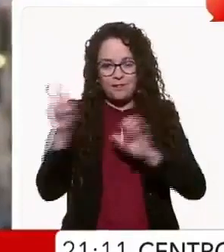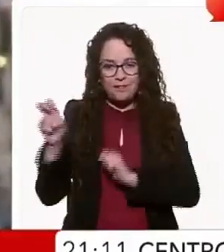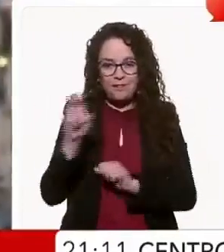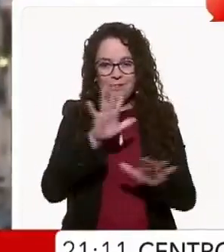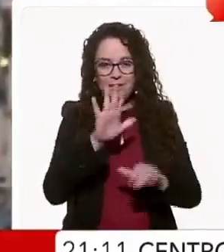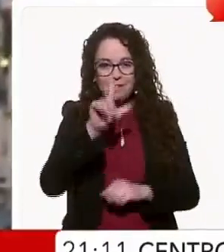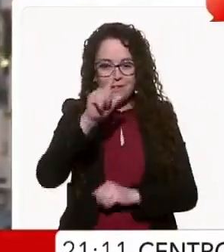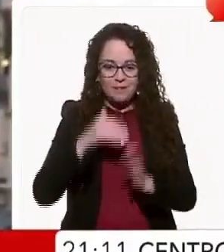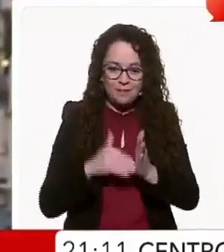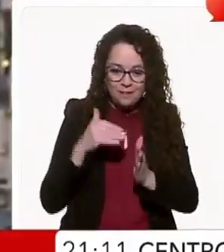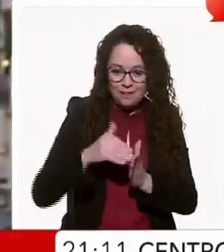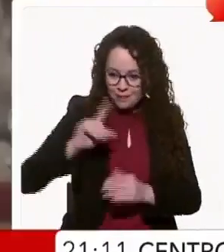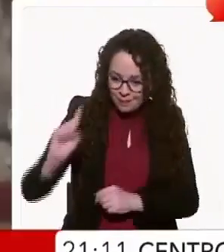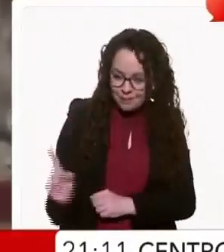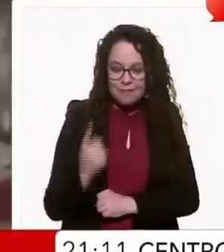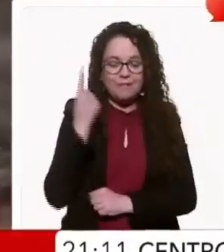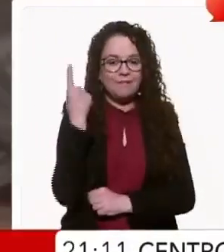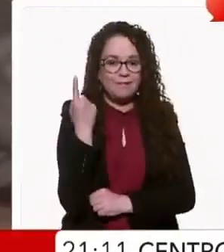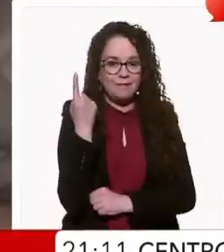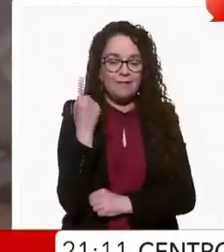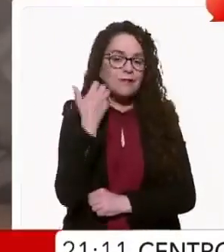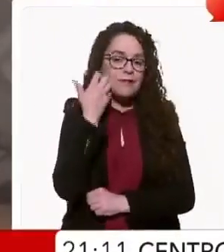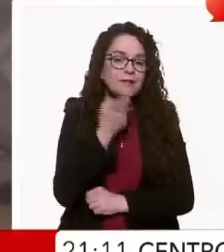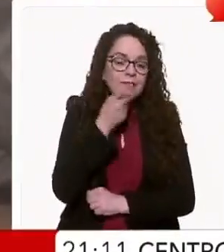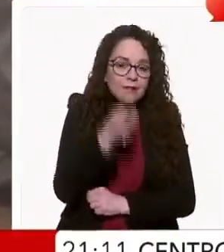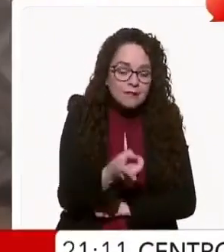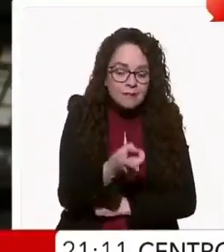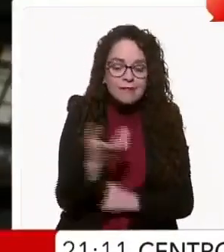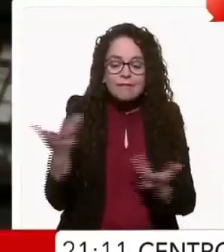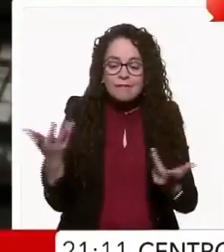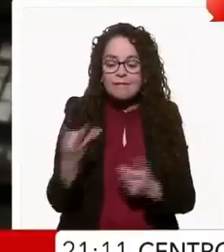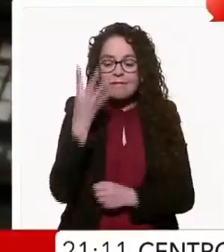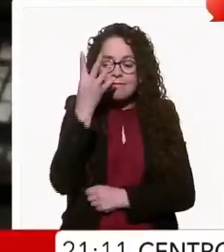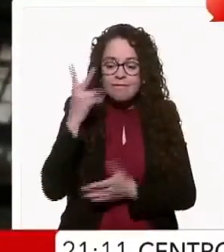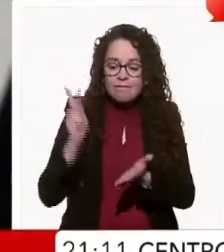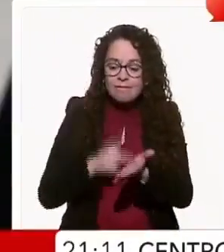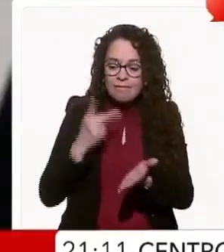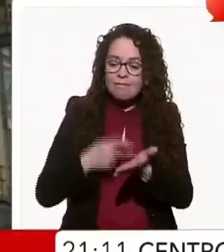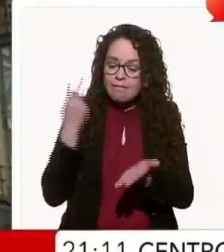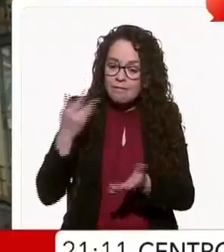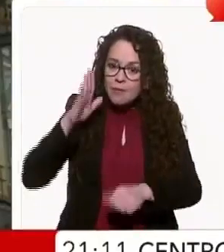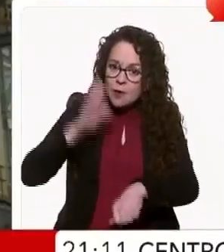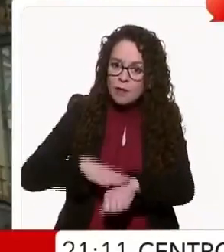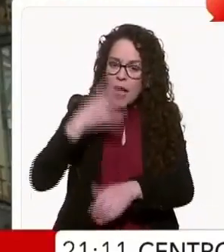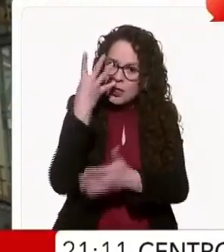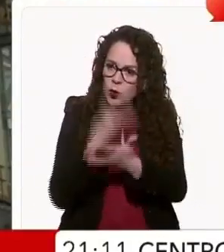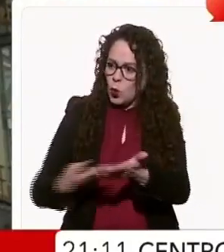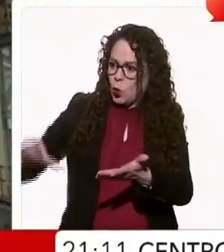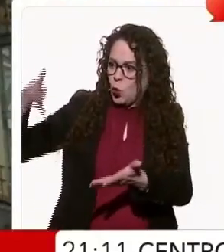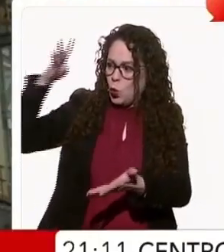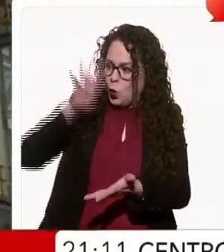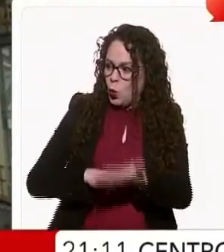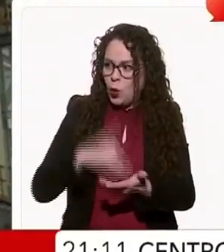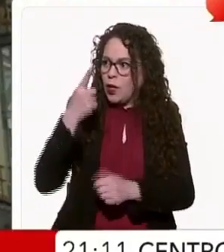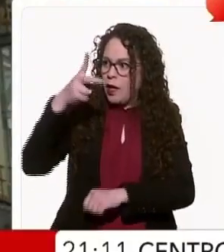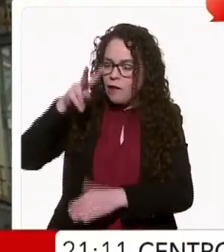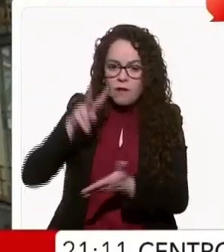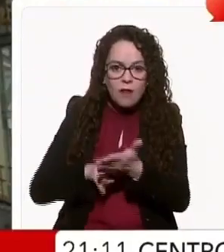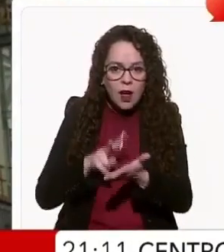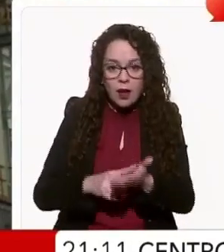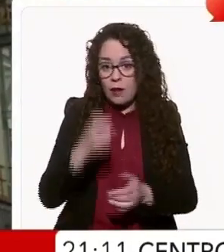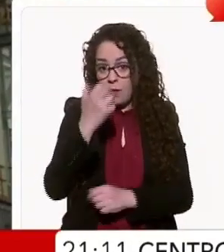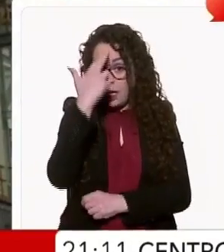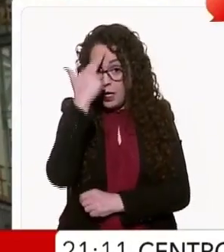257 millones de dólares, es decir, más de 4 veces su valor. Por esta transacción,